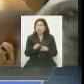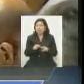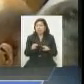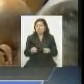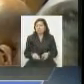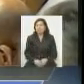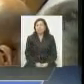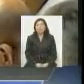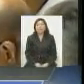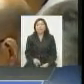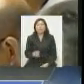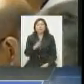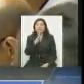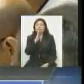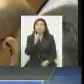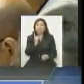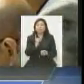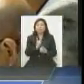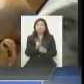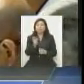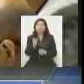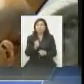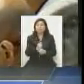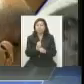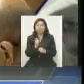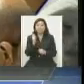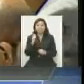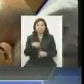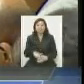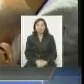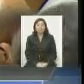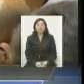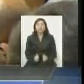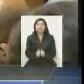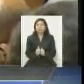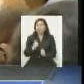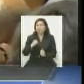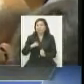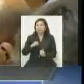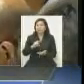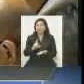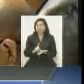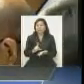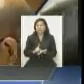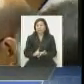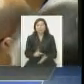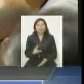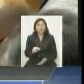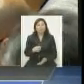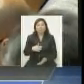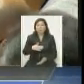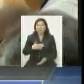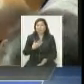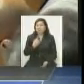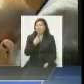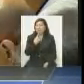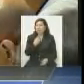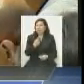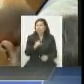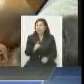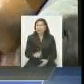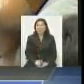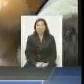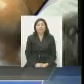mesa urgente de diálogo, los trabajadores de la parada con la Municipalidad de Lima, y no podemos nosotros